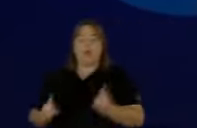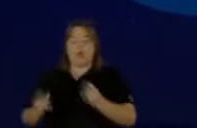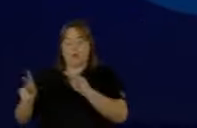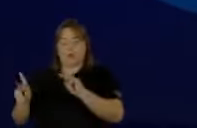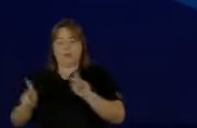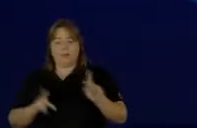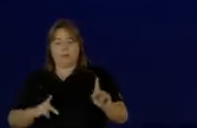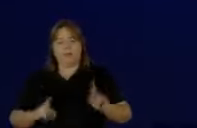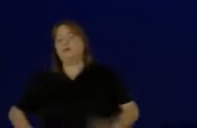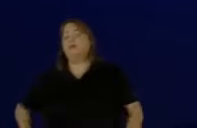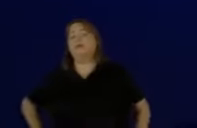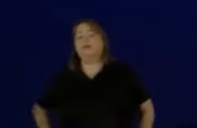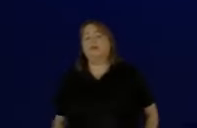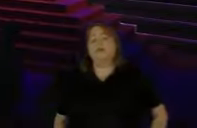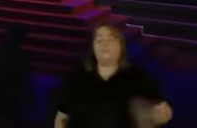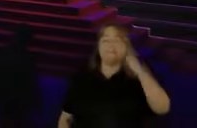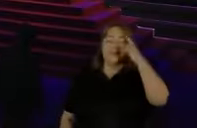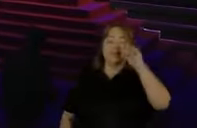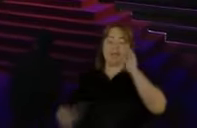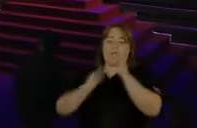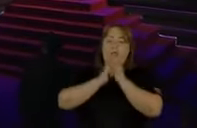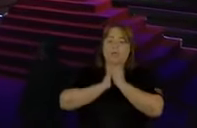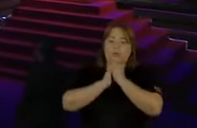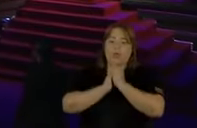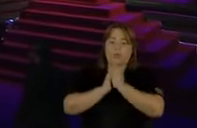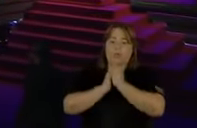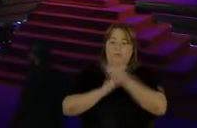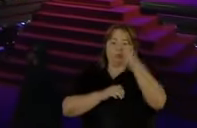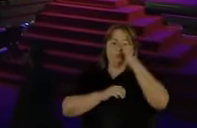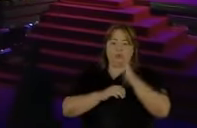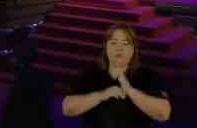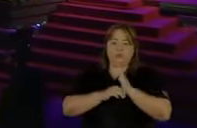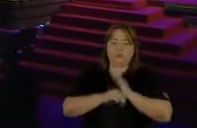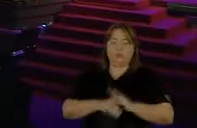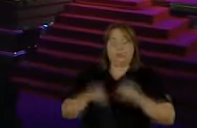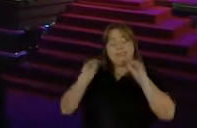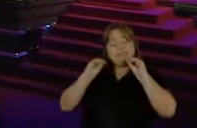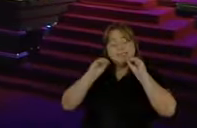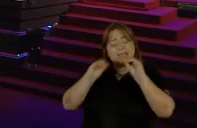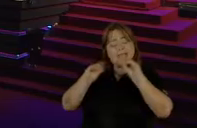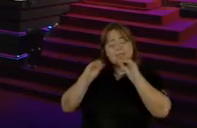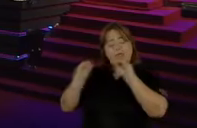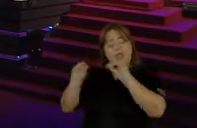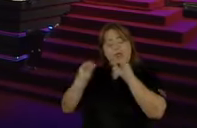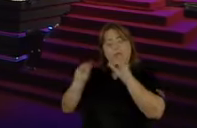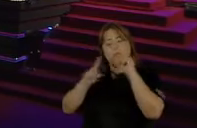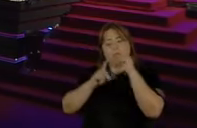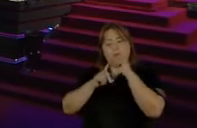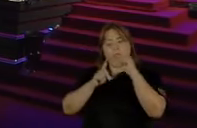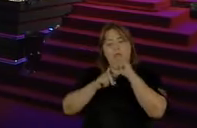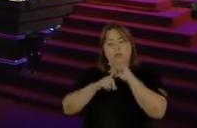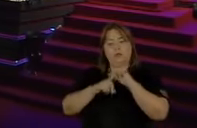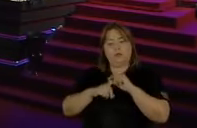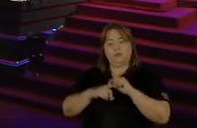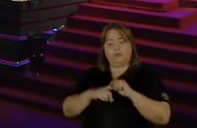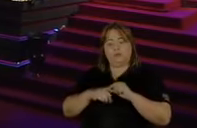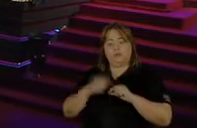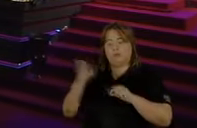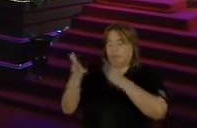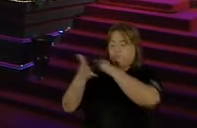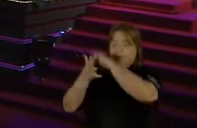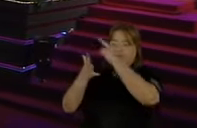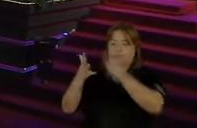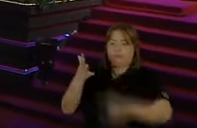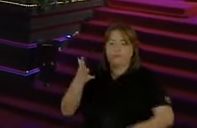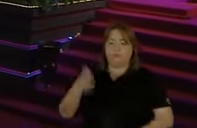mírelo ahí, para adorar al Señor. Estamos estudiando, enseñando la palabra. Hermano, mire, Vega Baja, todo eso. Mire,